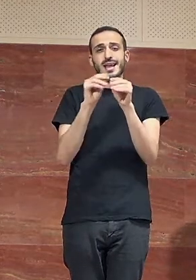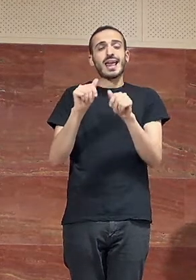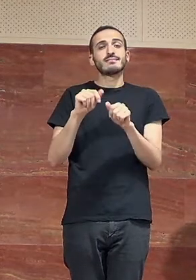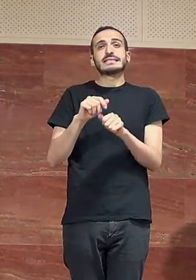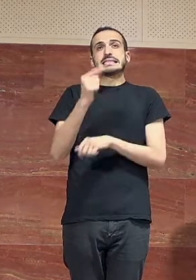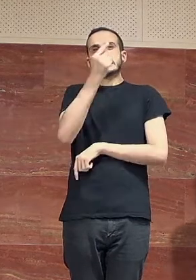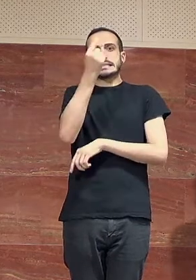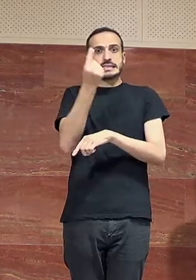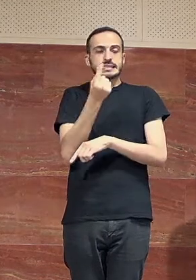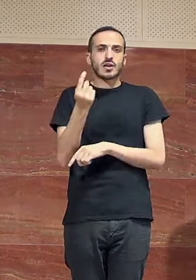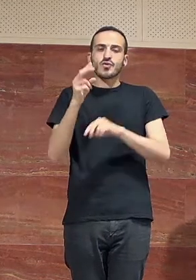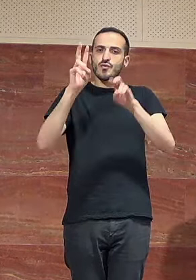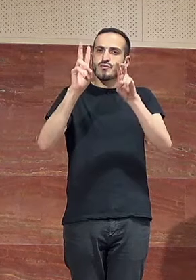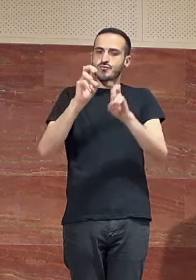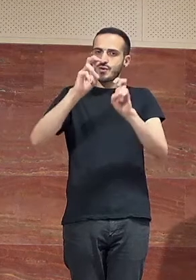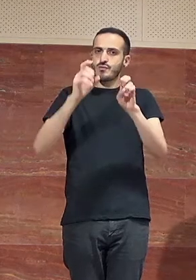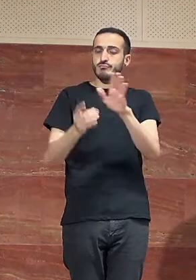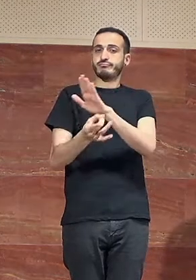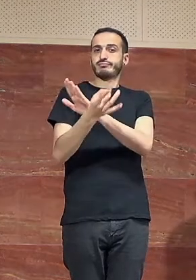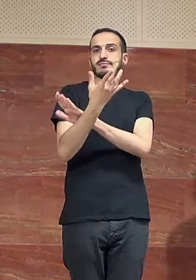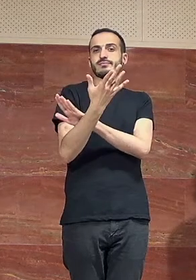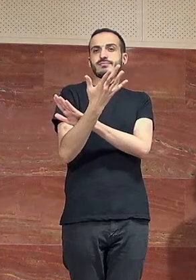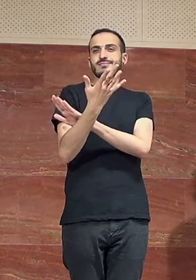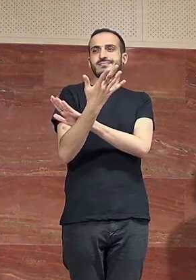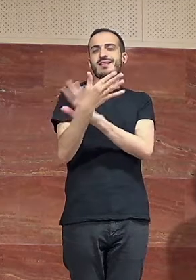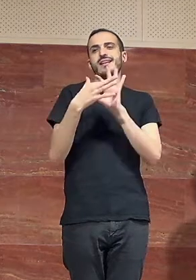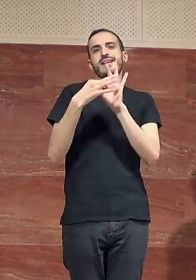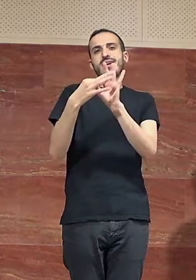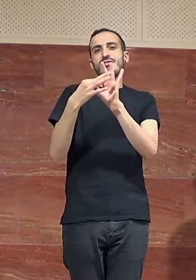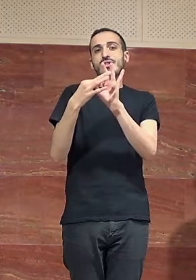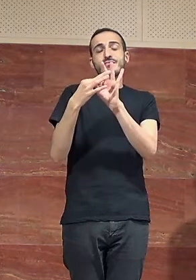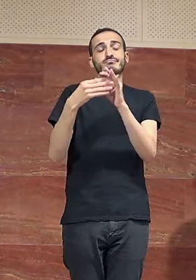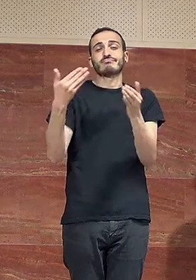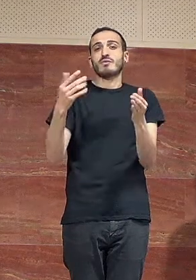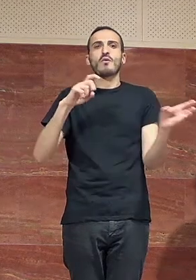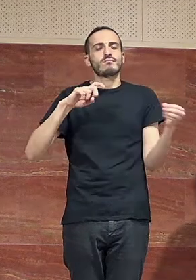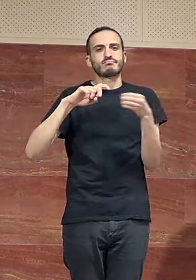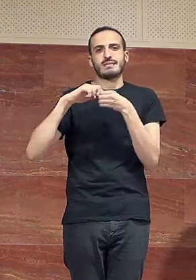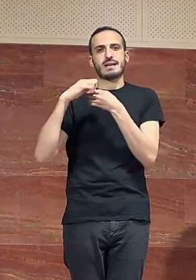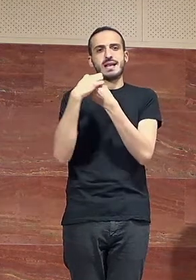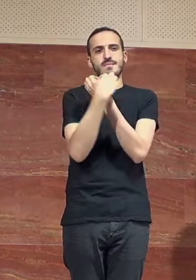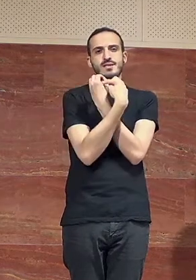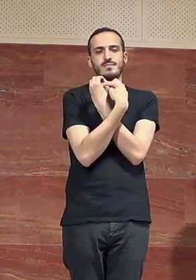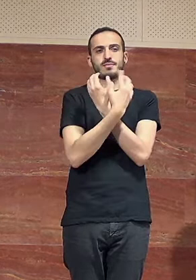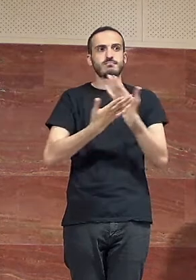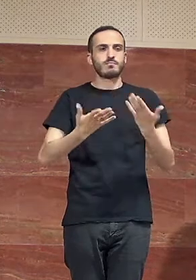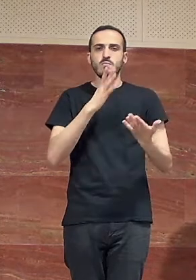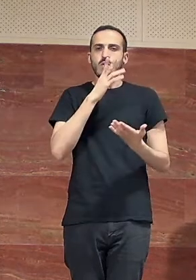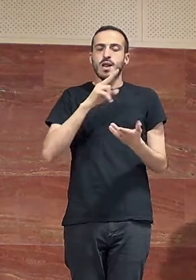que ver con la participación. Es decir, el nuevo resultado que podemos